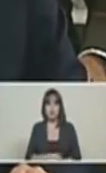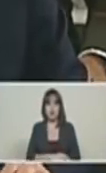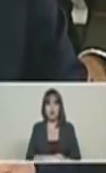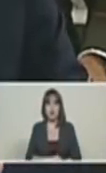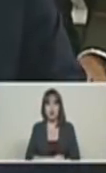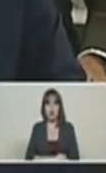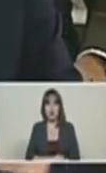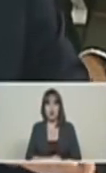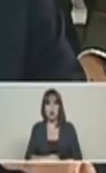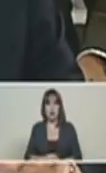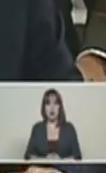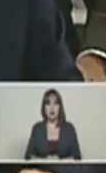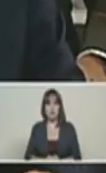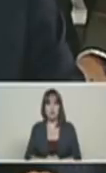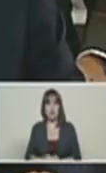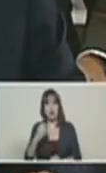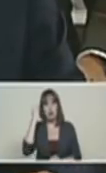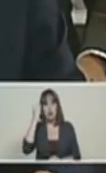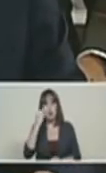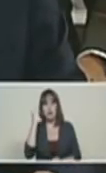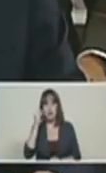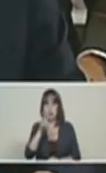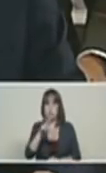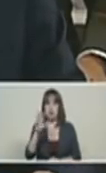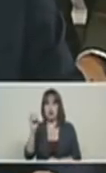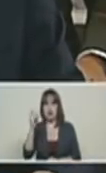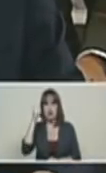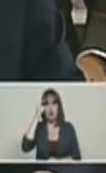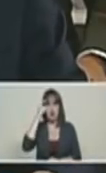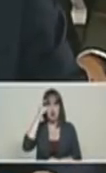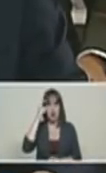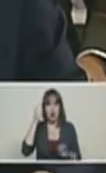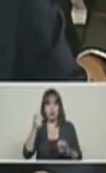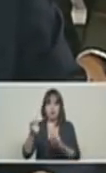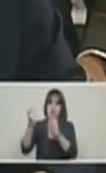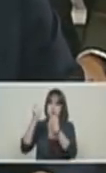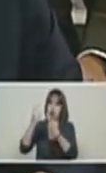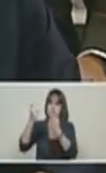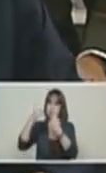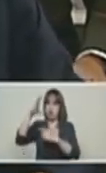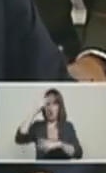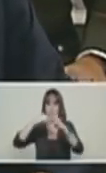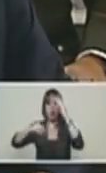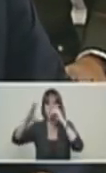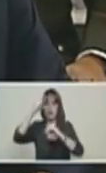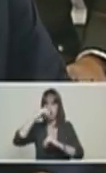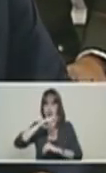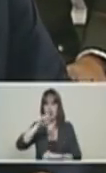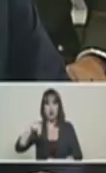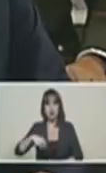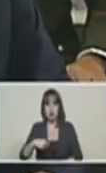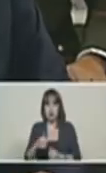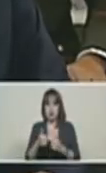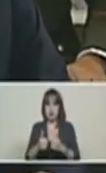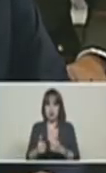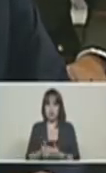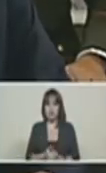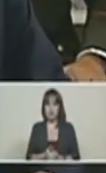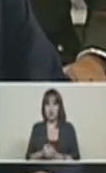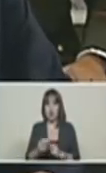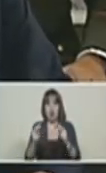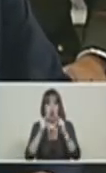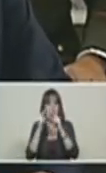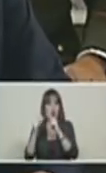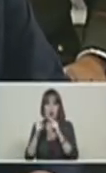que estos 30 días nos ha enseñado, ha sido un aprendizaje para nosotros también, conocer la